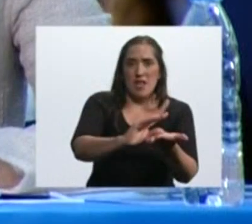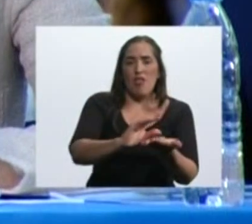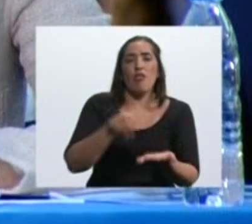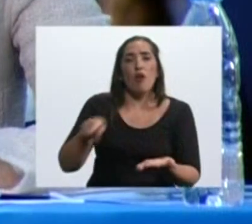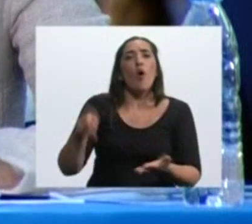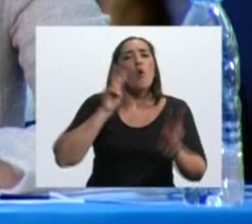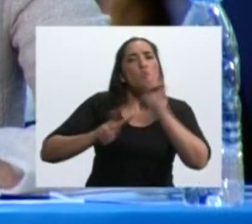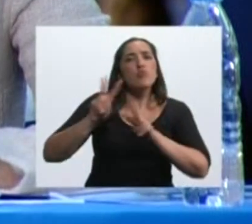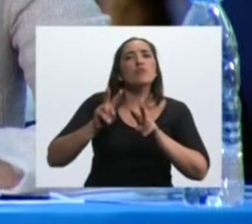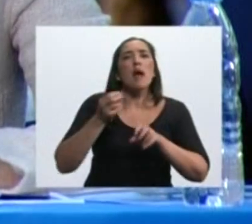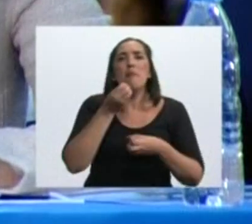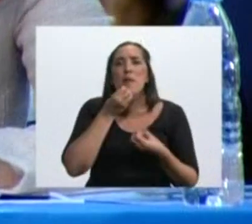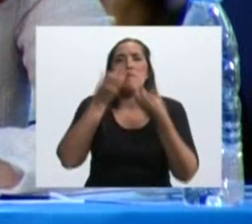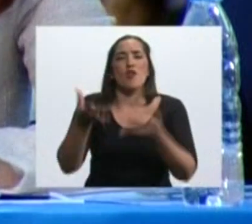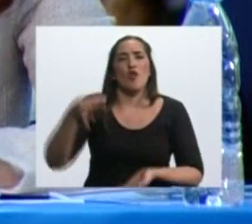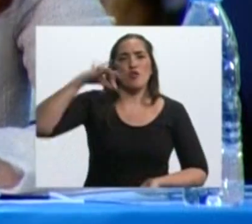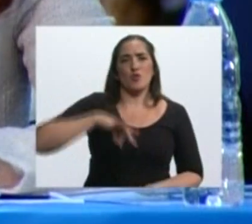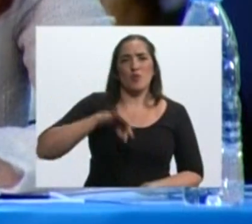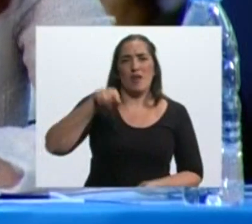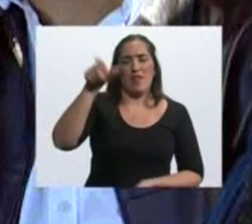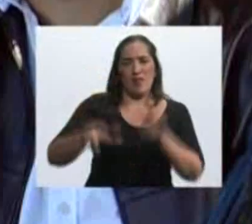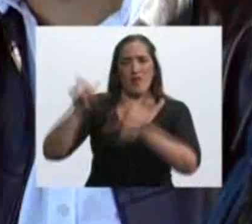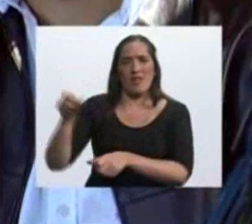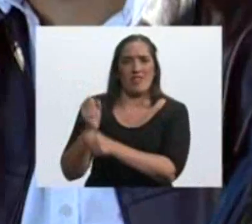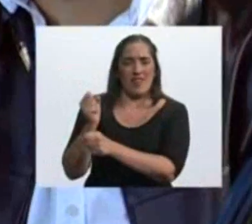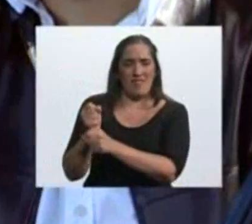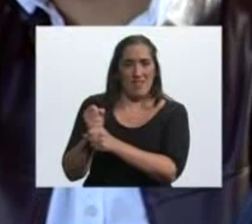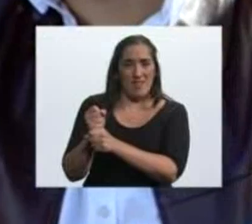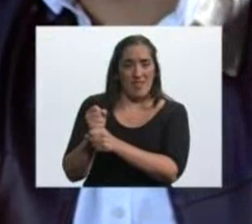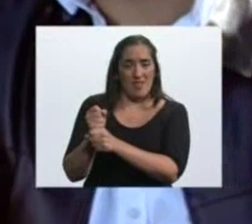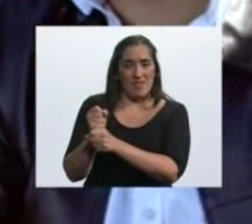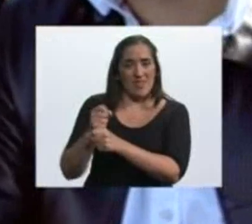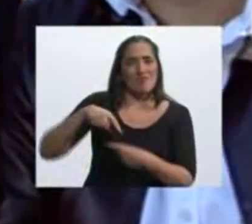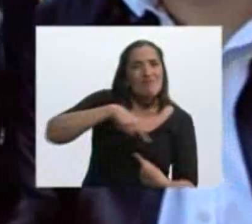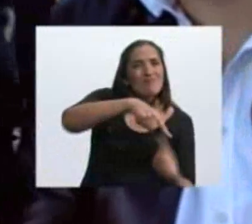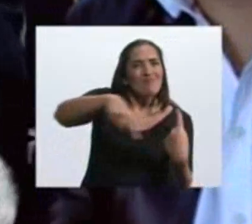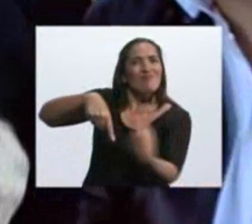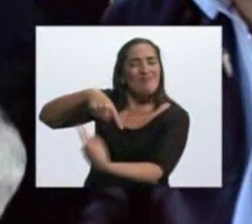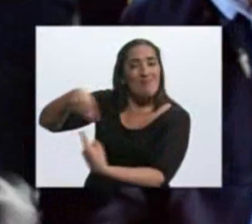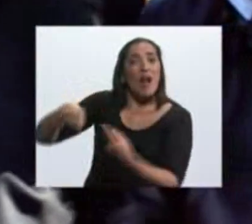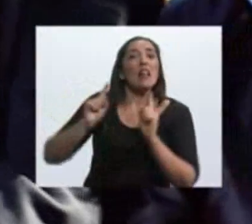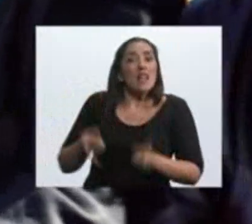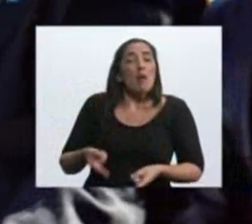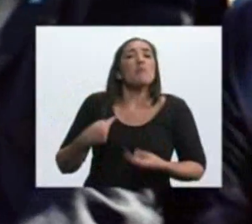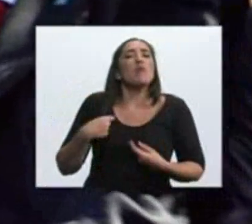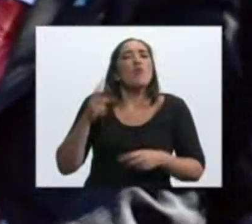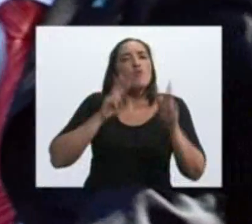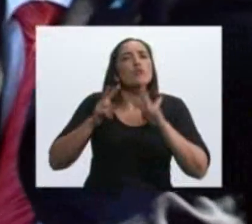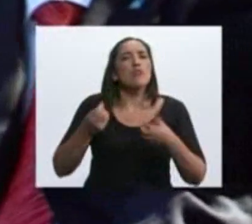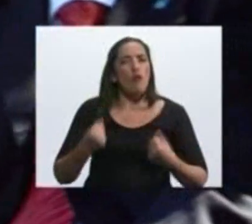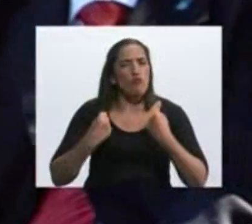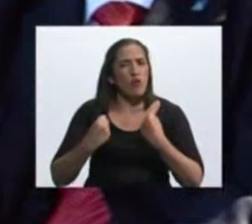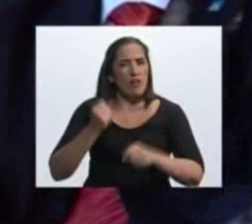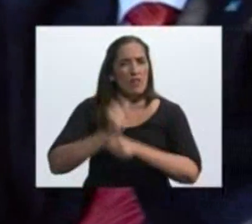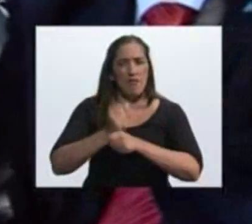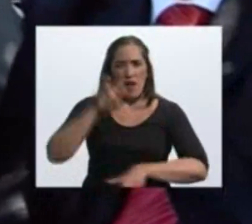mejorar indirectamente el salario de los trabajadores, y de esta manera estamos ayudando a que la fuerza del trabajo, o sea,